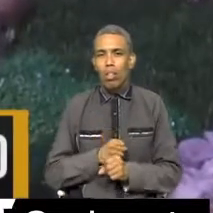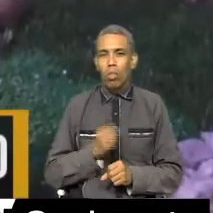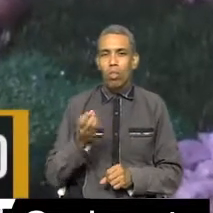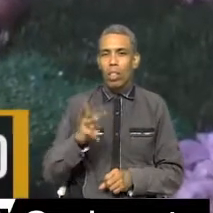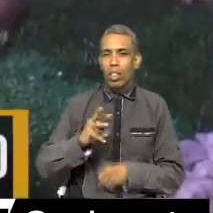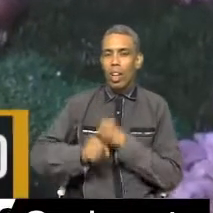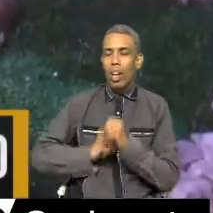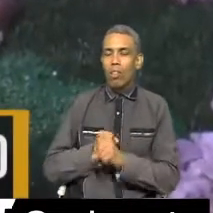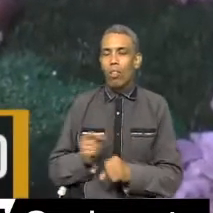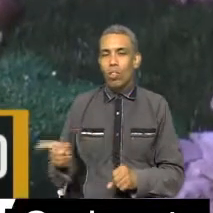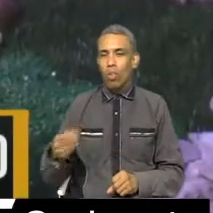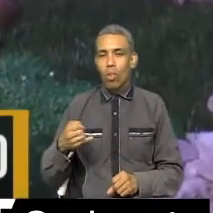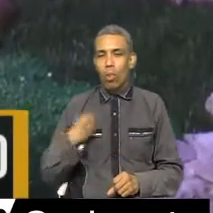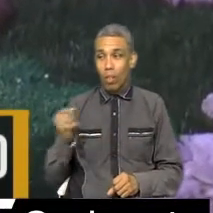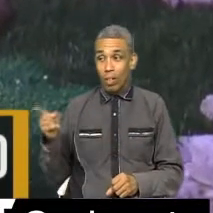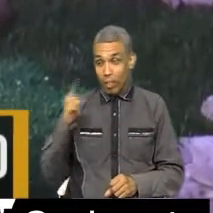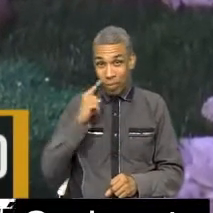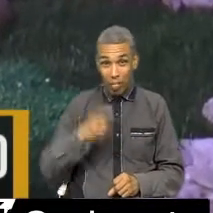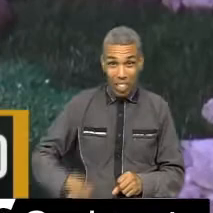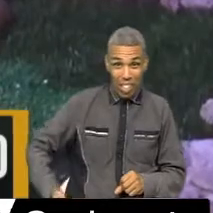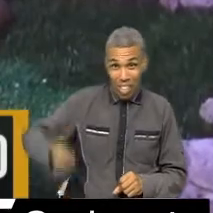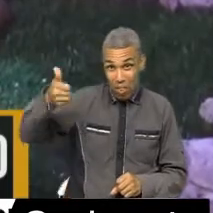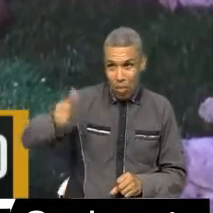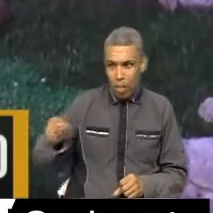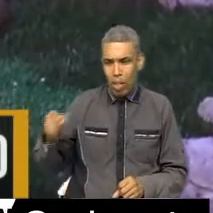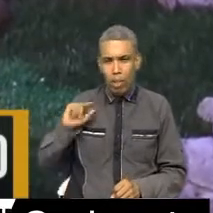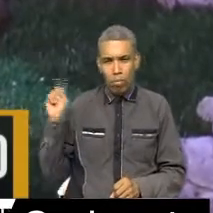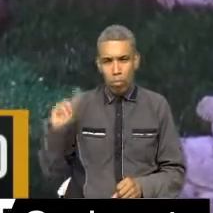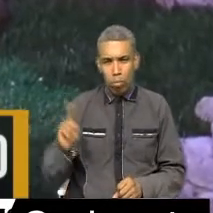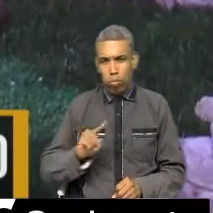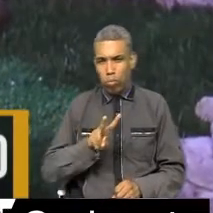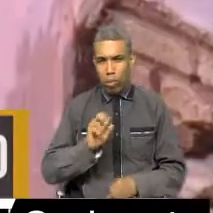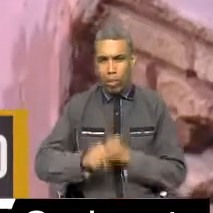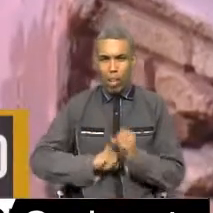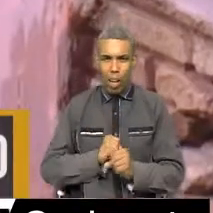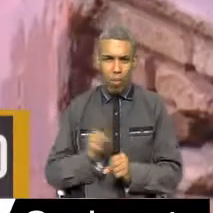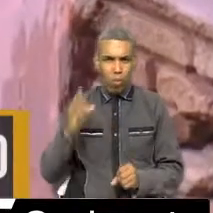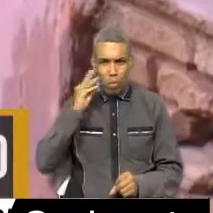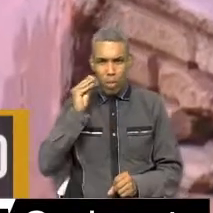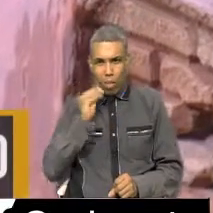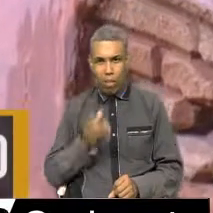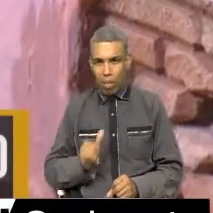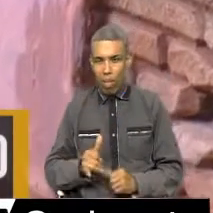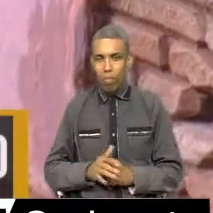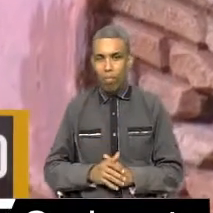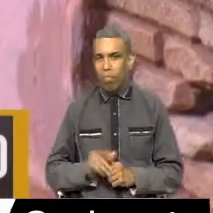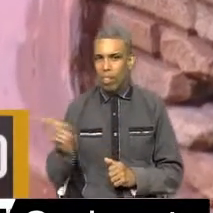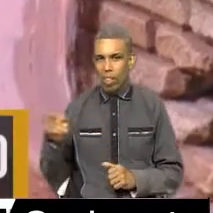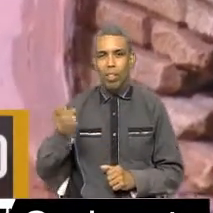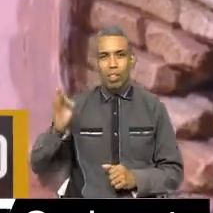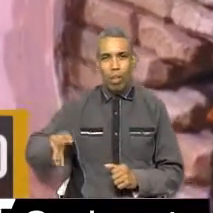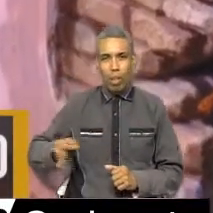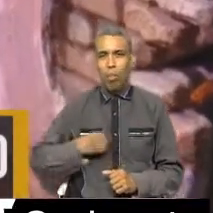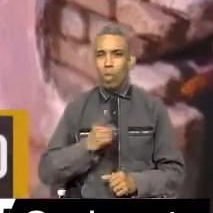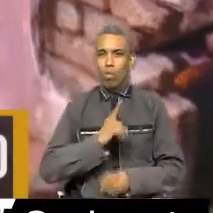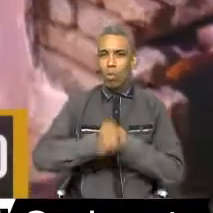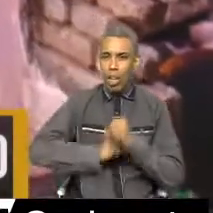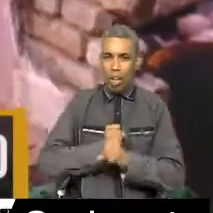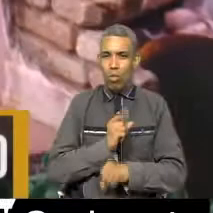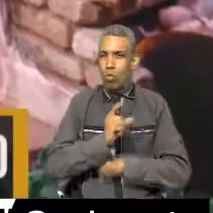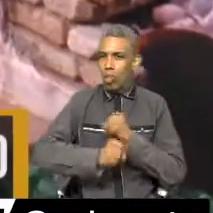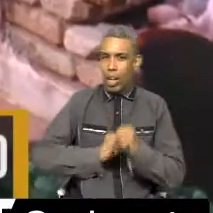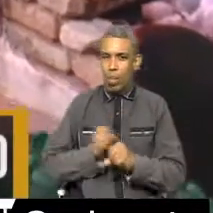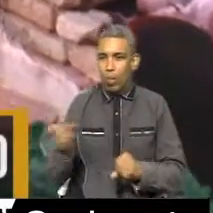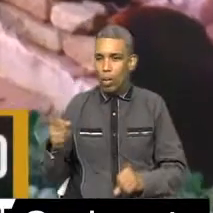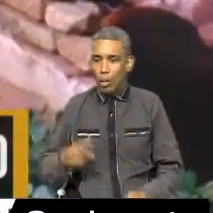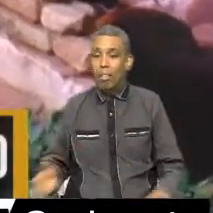comisario Oscar Niño, quien lleva más de 20 años en la institución, de los cuales para esta temporada del año impulsa para realizarlo.